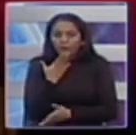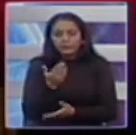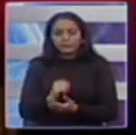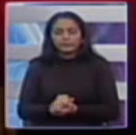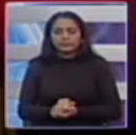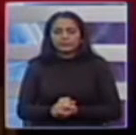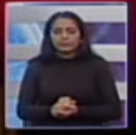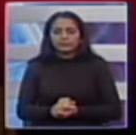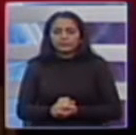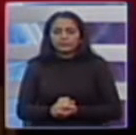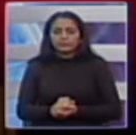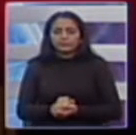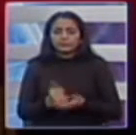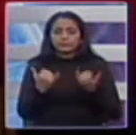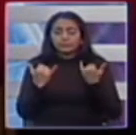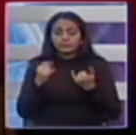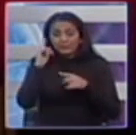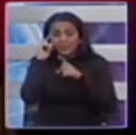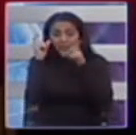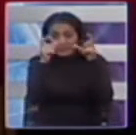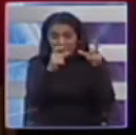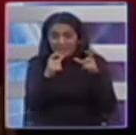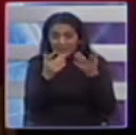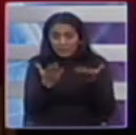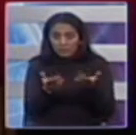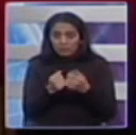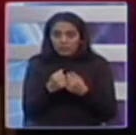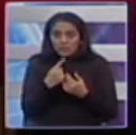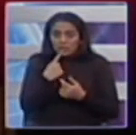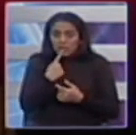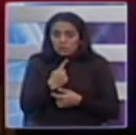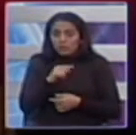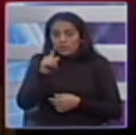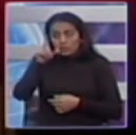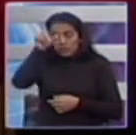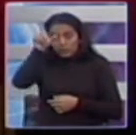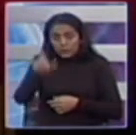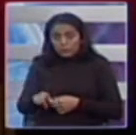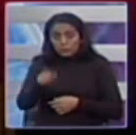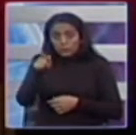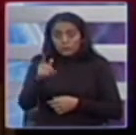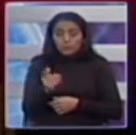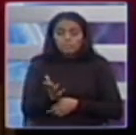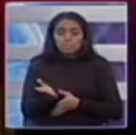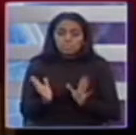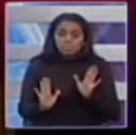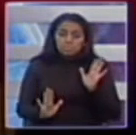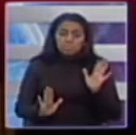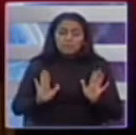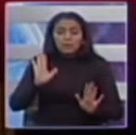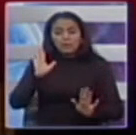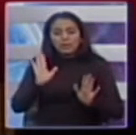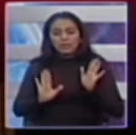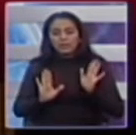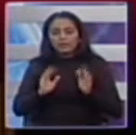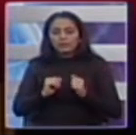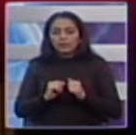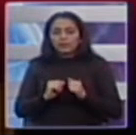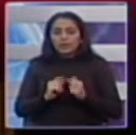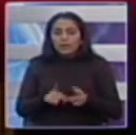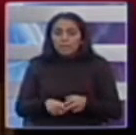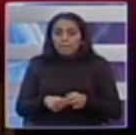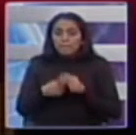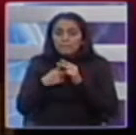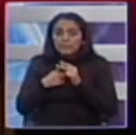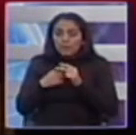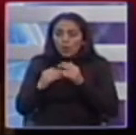Justamente en el tema del fiscal, se abrió la posibilidad de llamarlo a la Asamblea, de iniciar un proceso para la